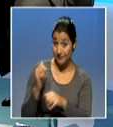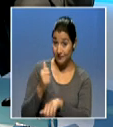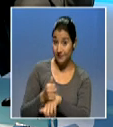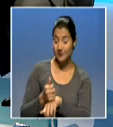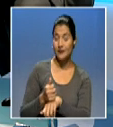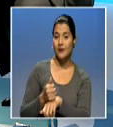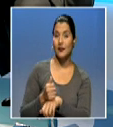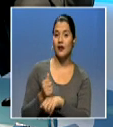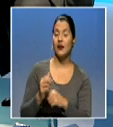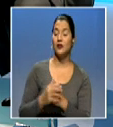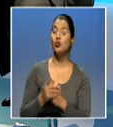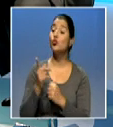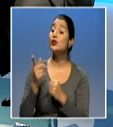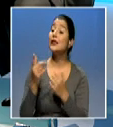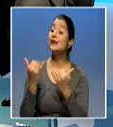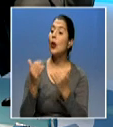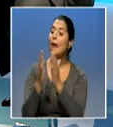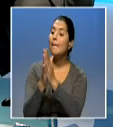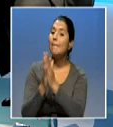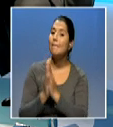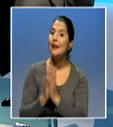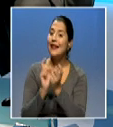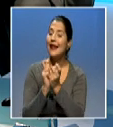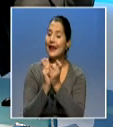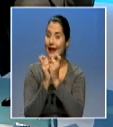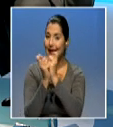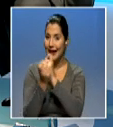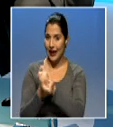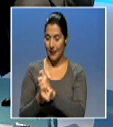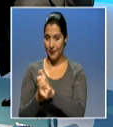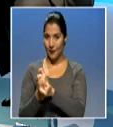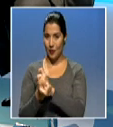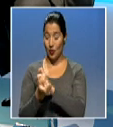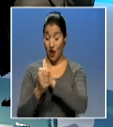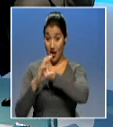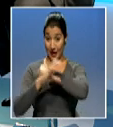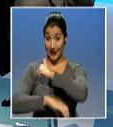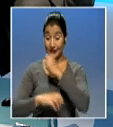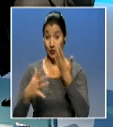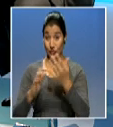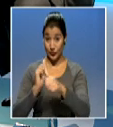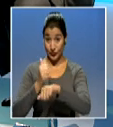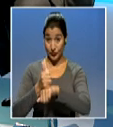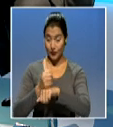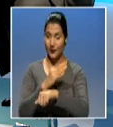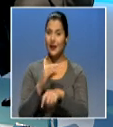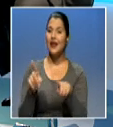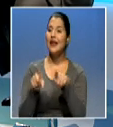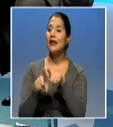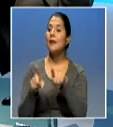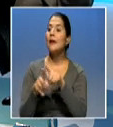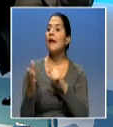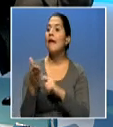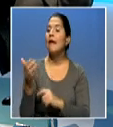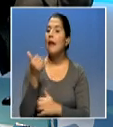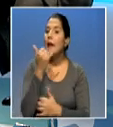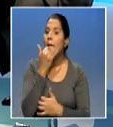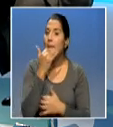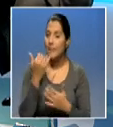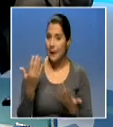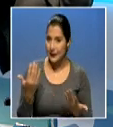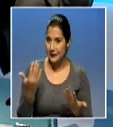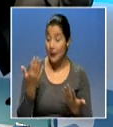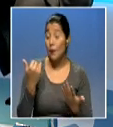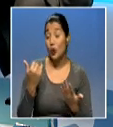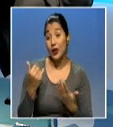la modificación o más bien la alteración que se da y también qué pasaría en este caso, porque de